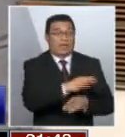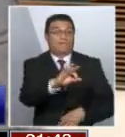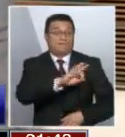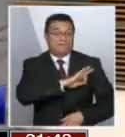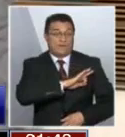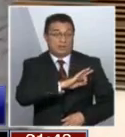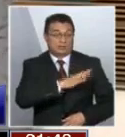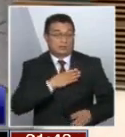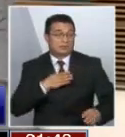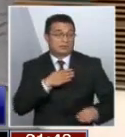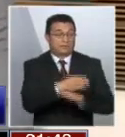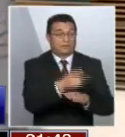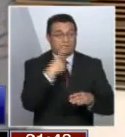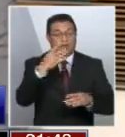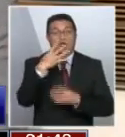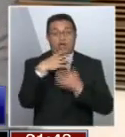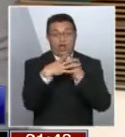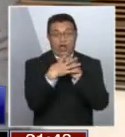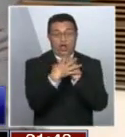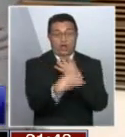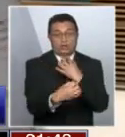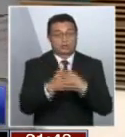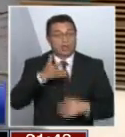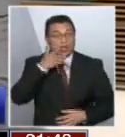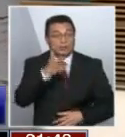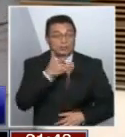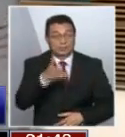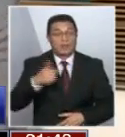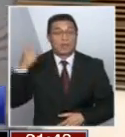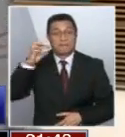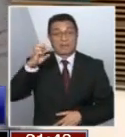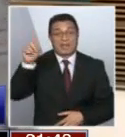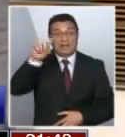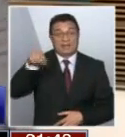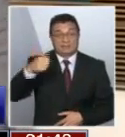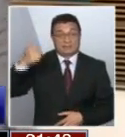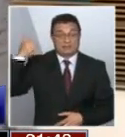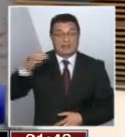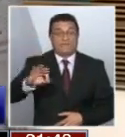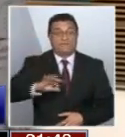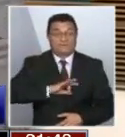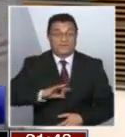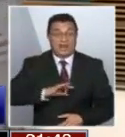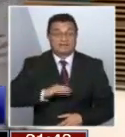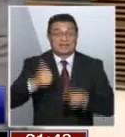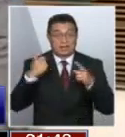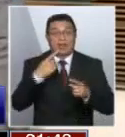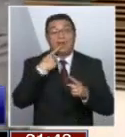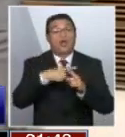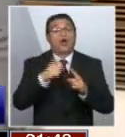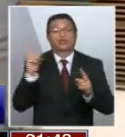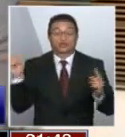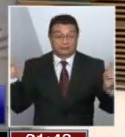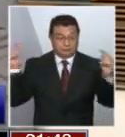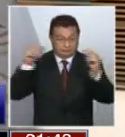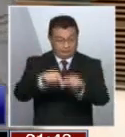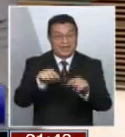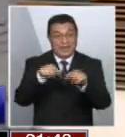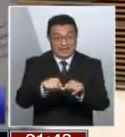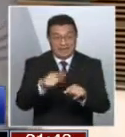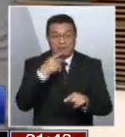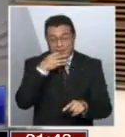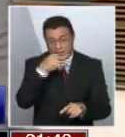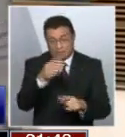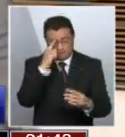Francia, a un congreso del Partido Socialista francés, para encontrarme con Ricardo Lagos, que venía de otro lugar, y